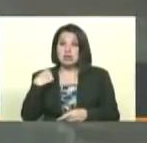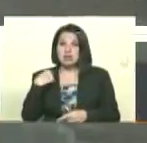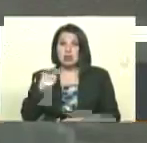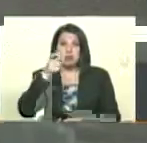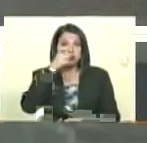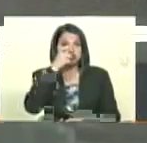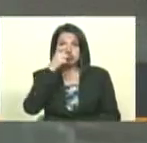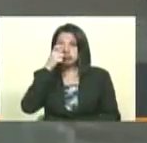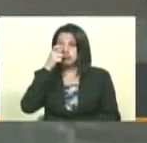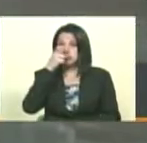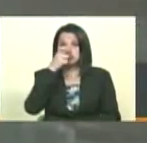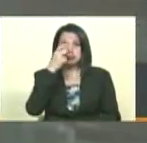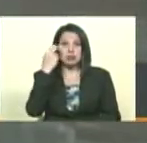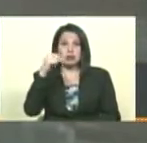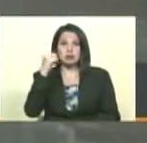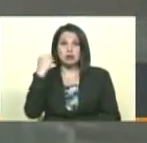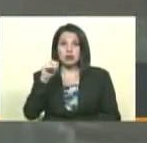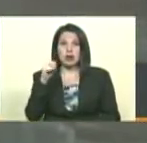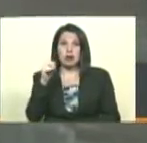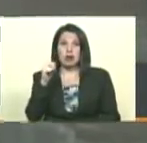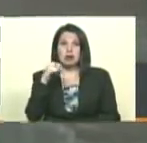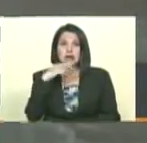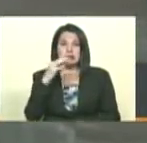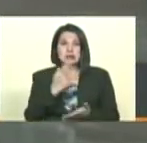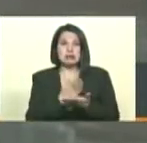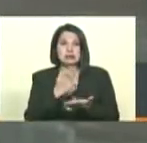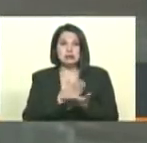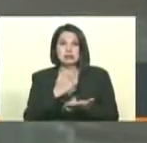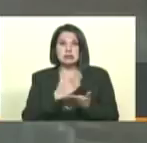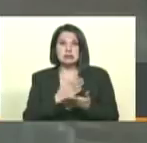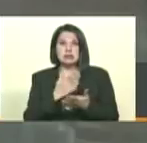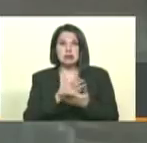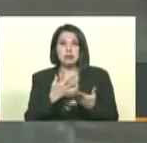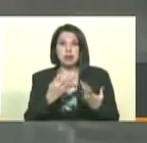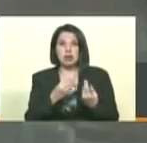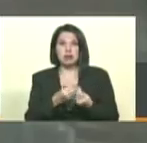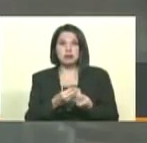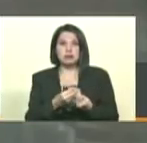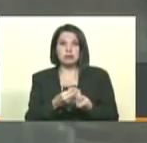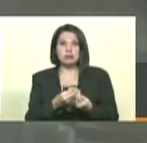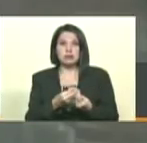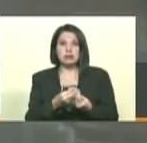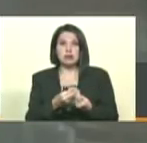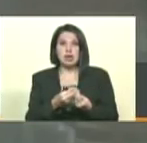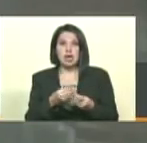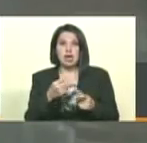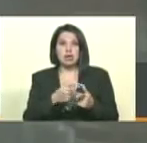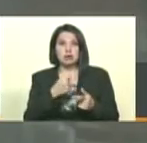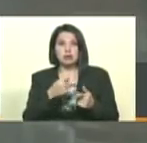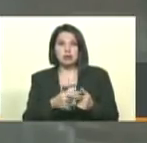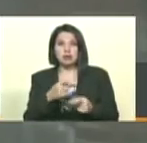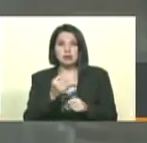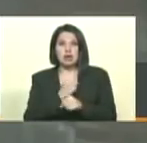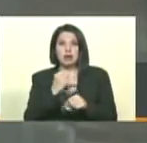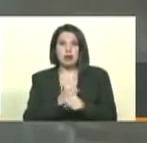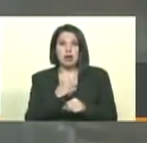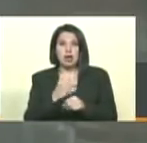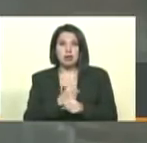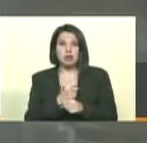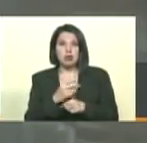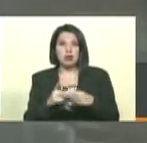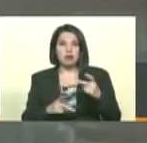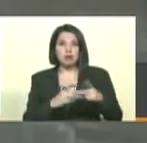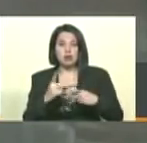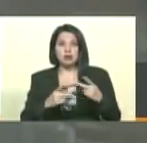observación nacional, que siempre hemos tenido, es decir, estamos trabajando y estamos ante un proceso